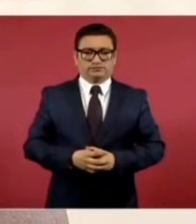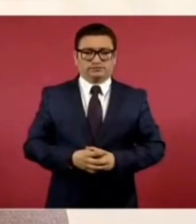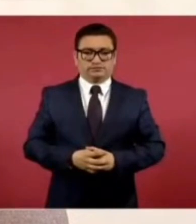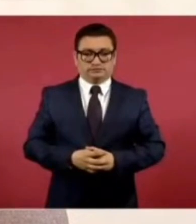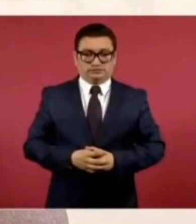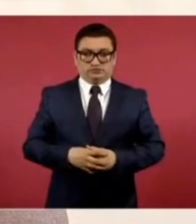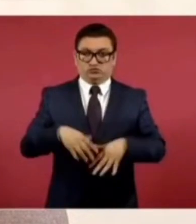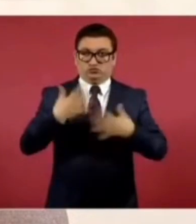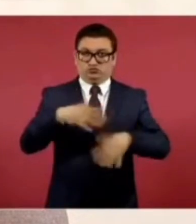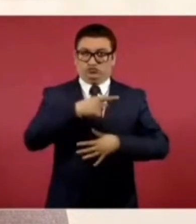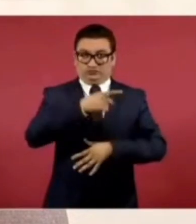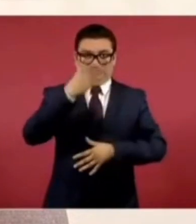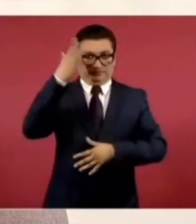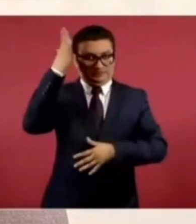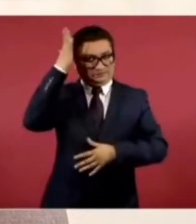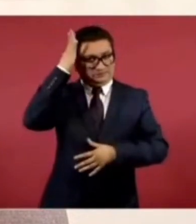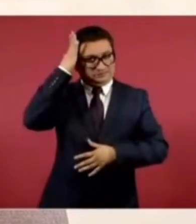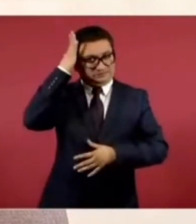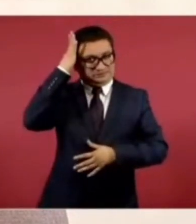Es cabeza, corazón